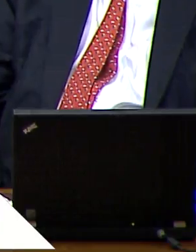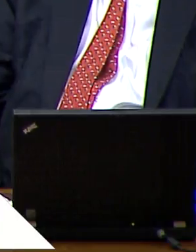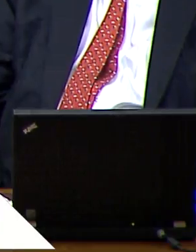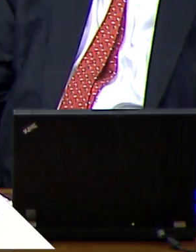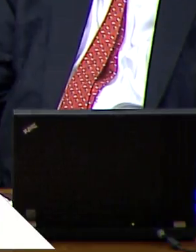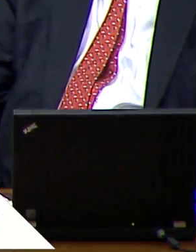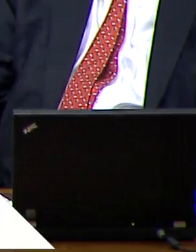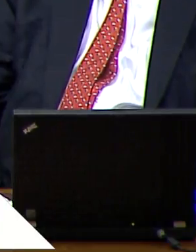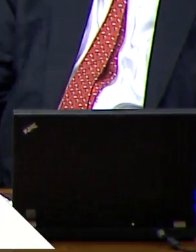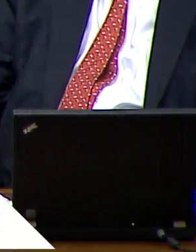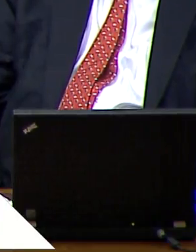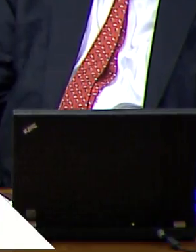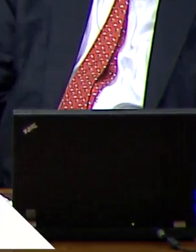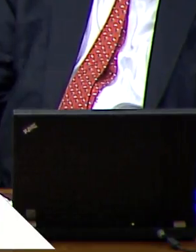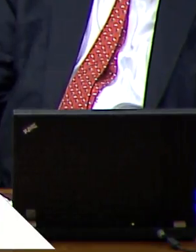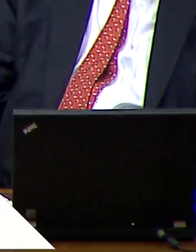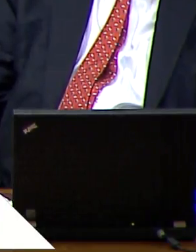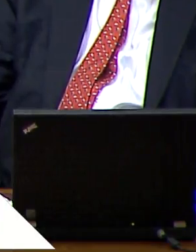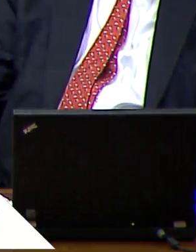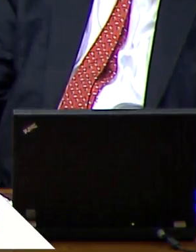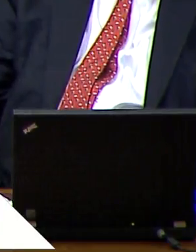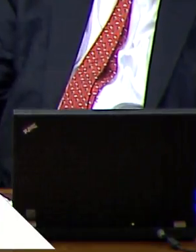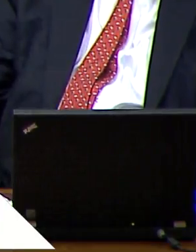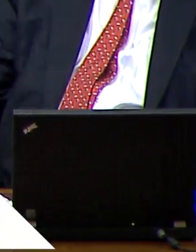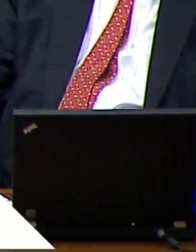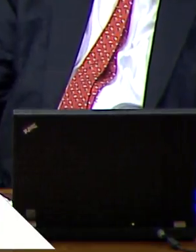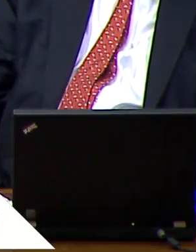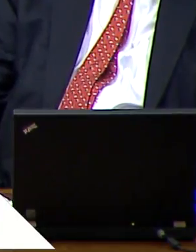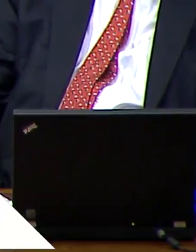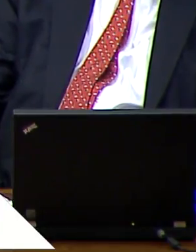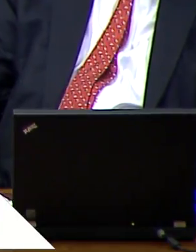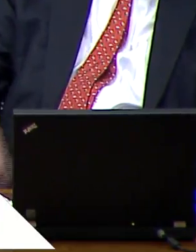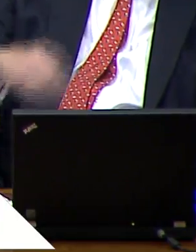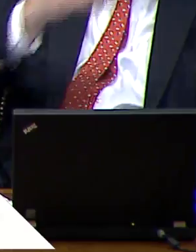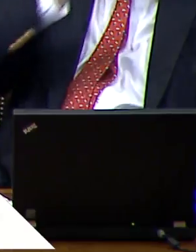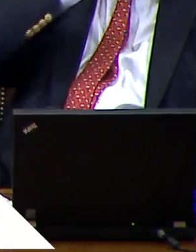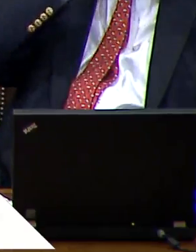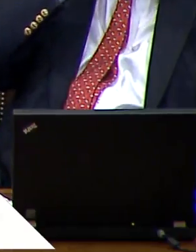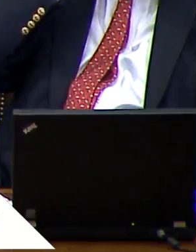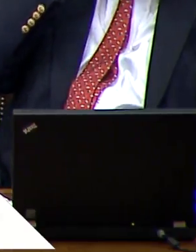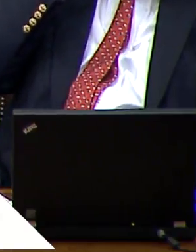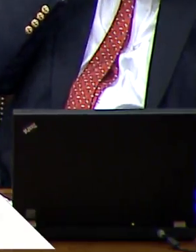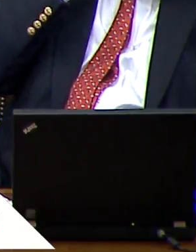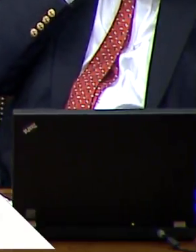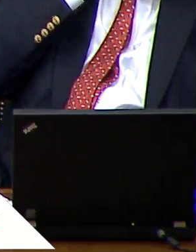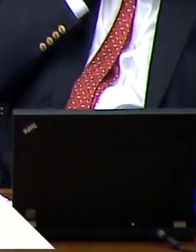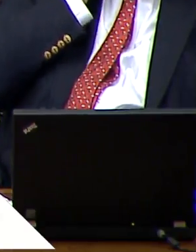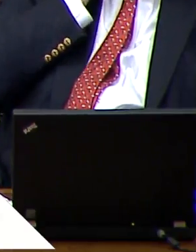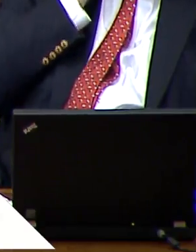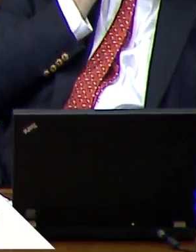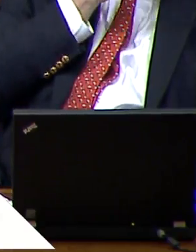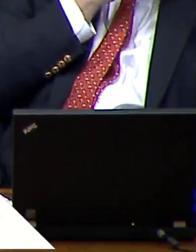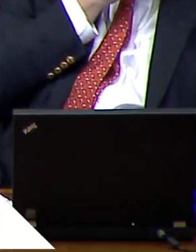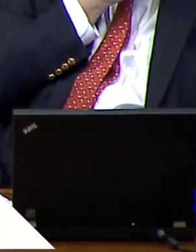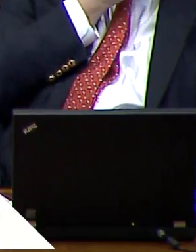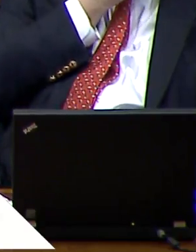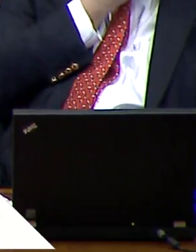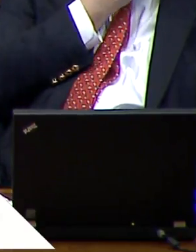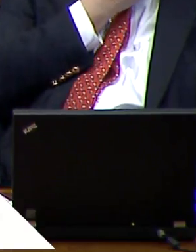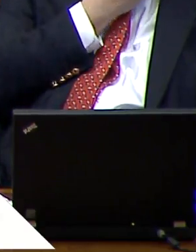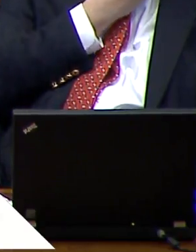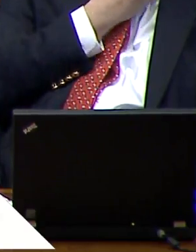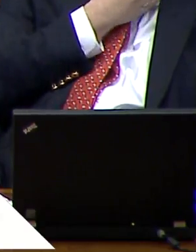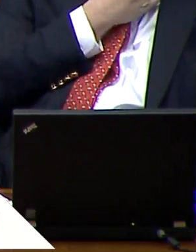del comité de renovación nacional damos inmediatamente la palabra al diputado don Leopoldo Pérez diputado tiene la palabra